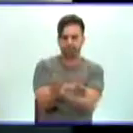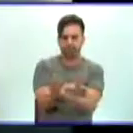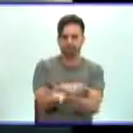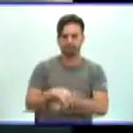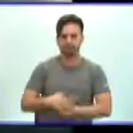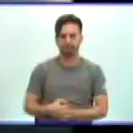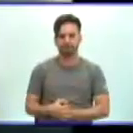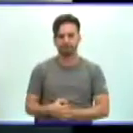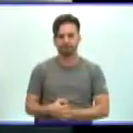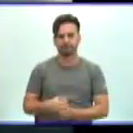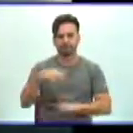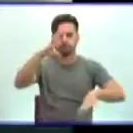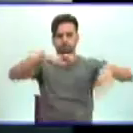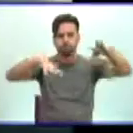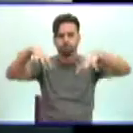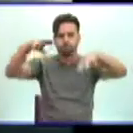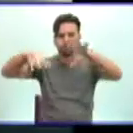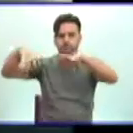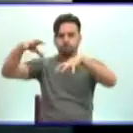y lluvia.